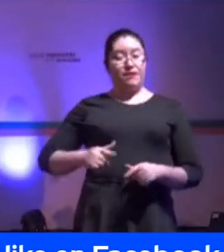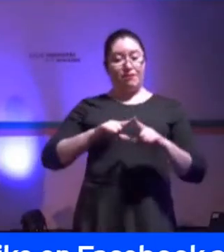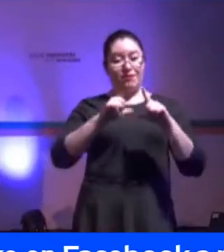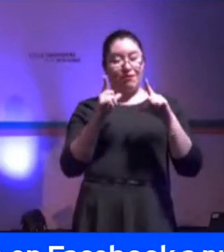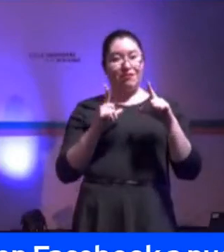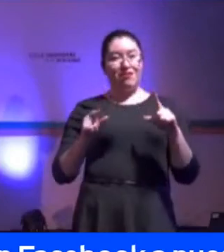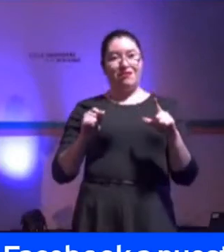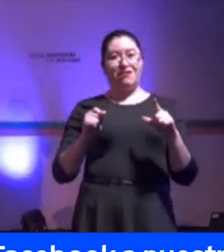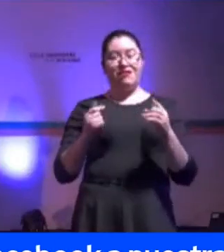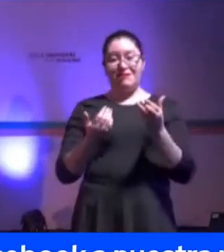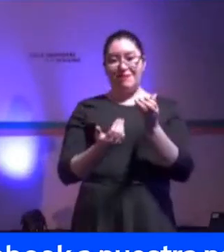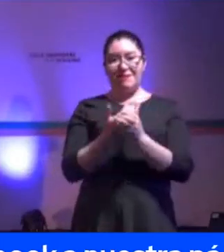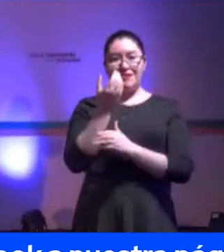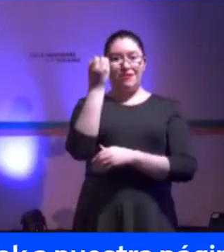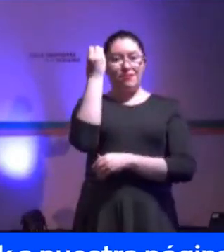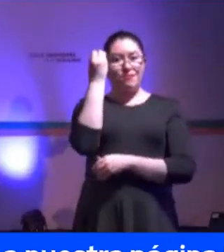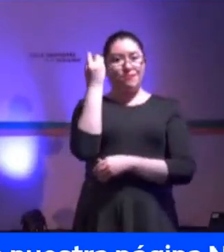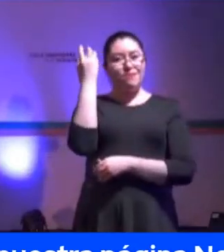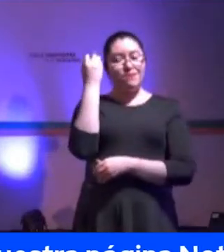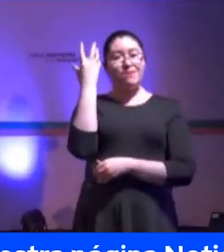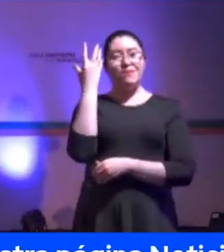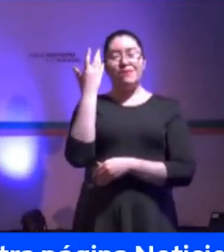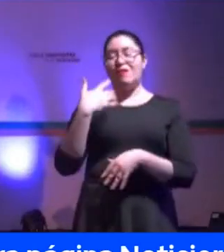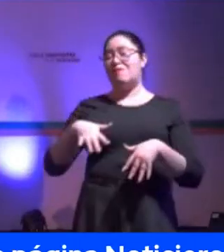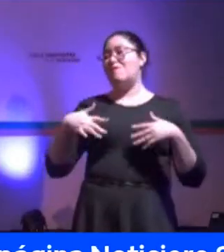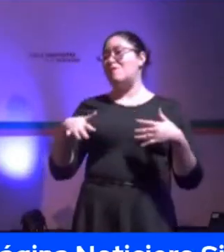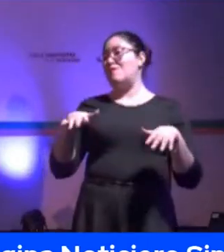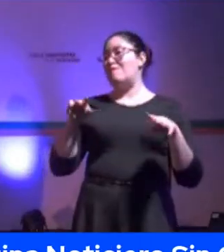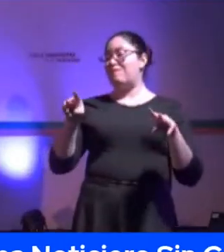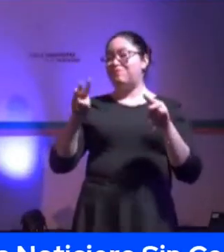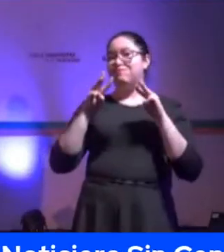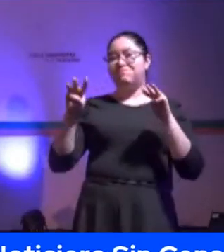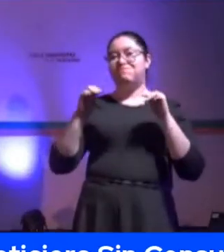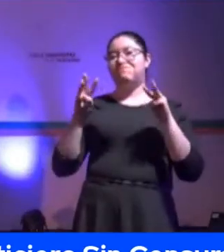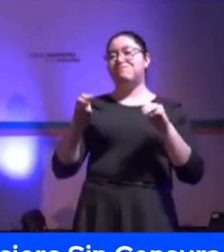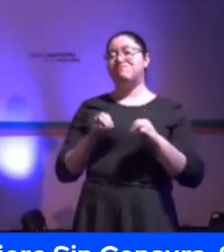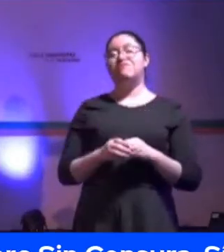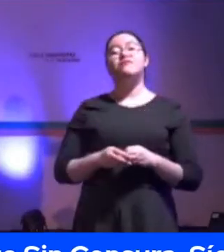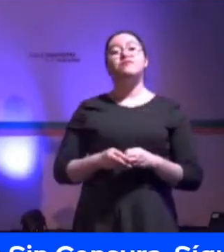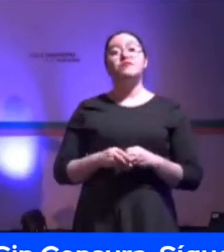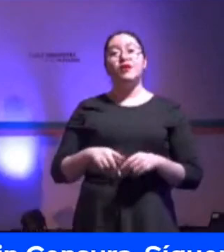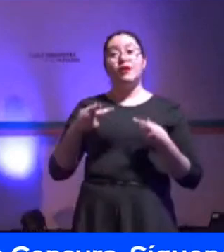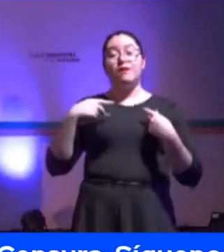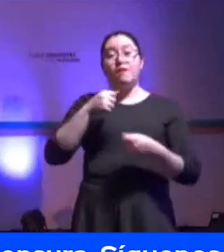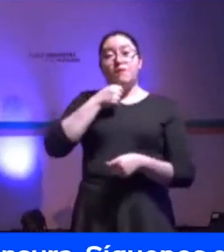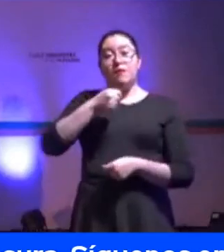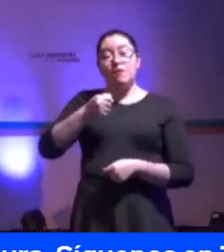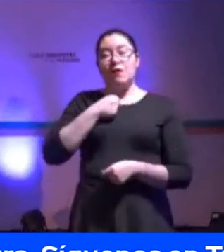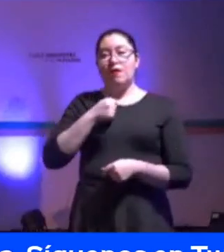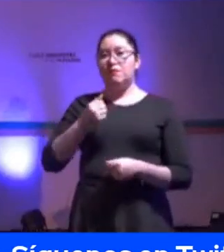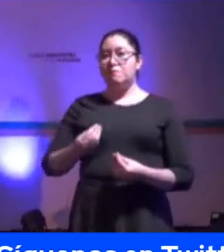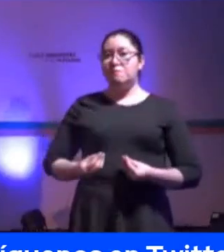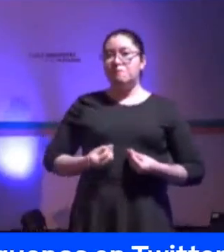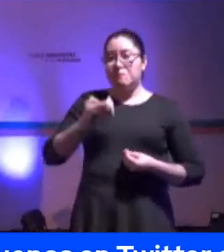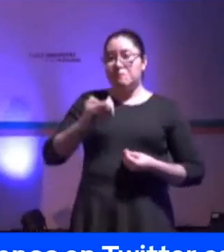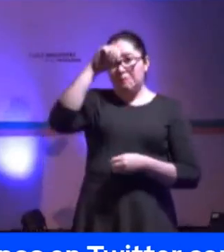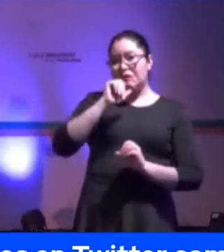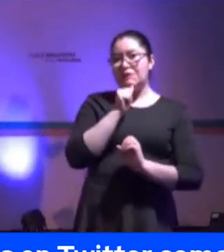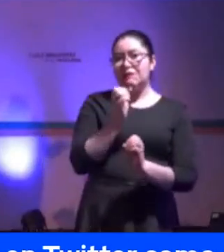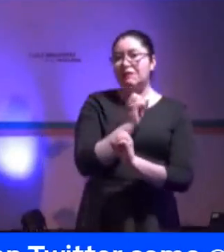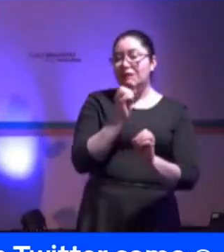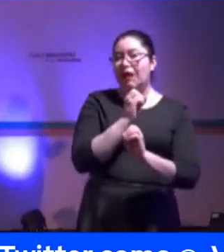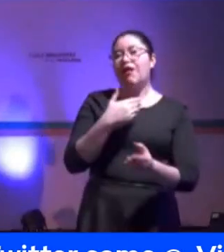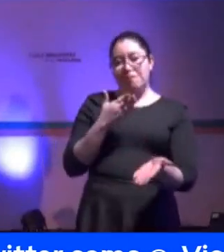las conferencias mañaneras. ¡Wow! El periodista que no ha vivido eso, lo invito a vivir una conferencia